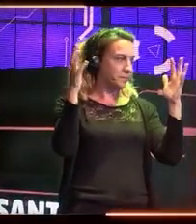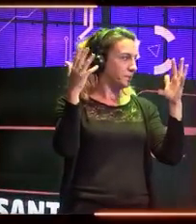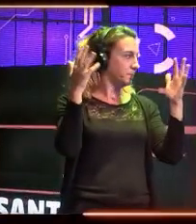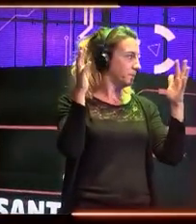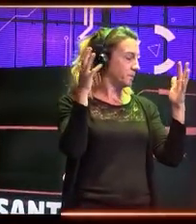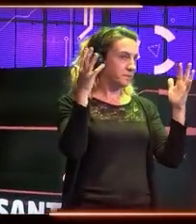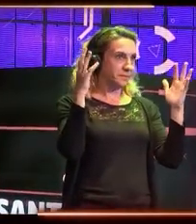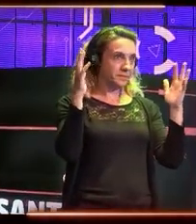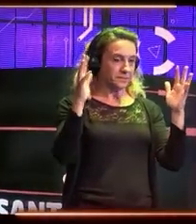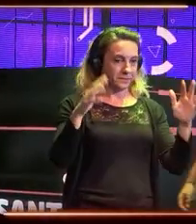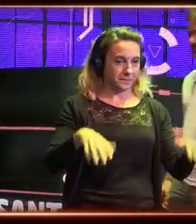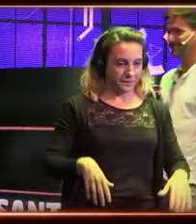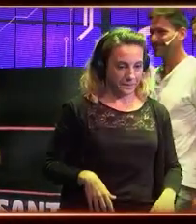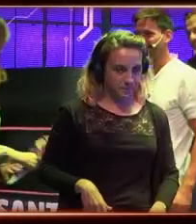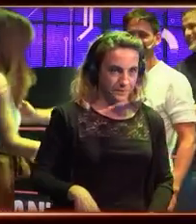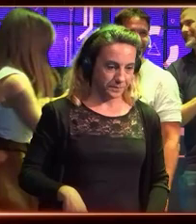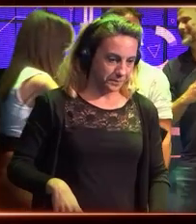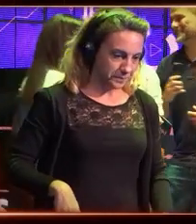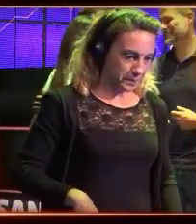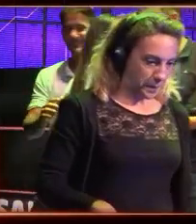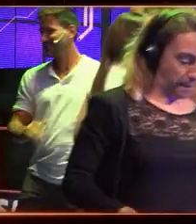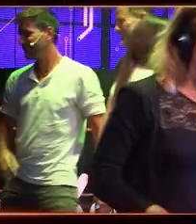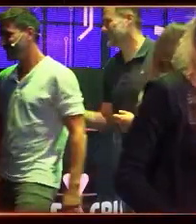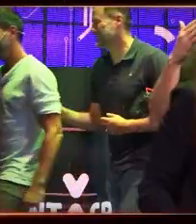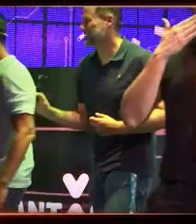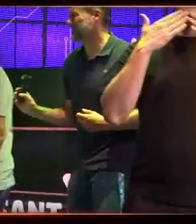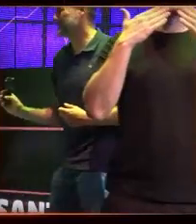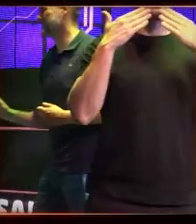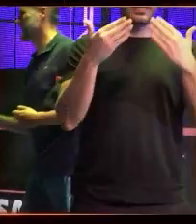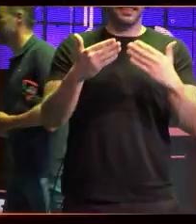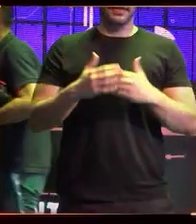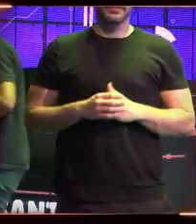gracias muchas gracias Gracias Javi